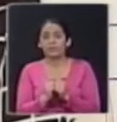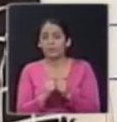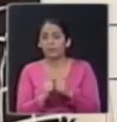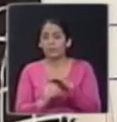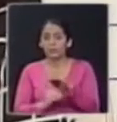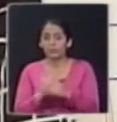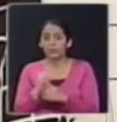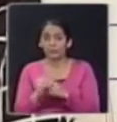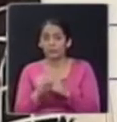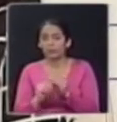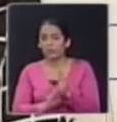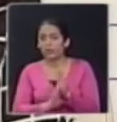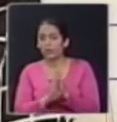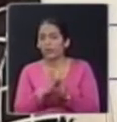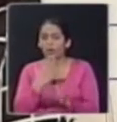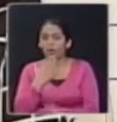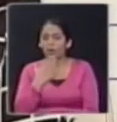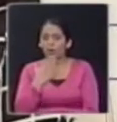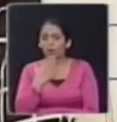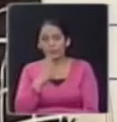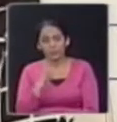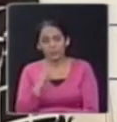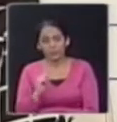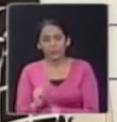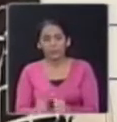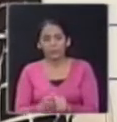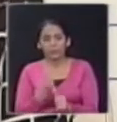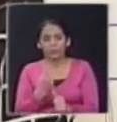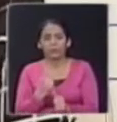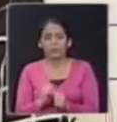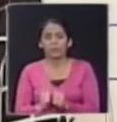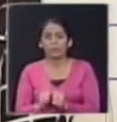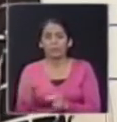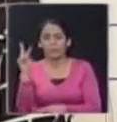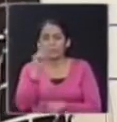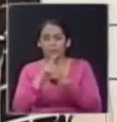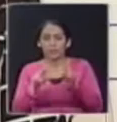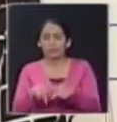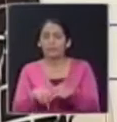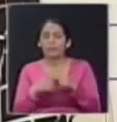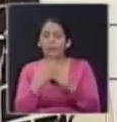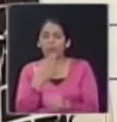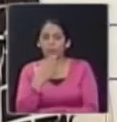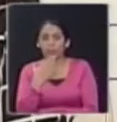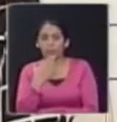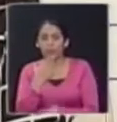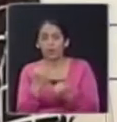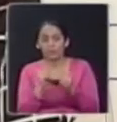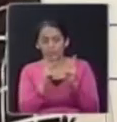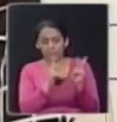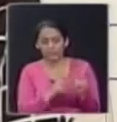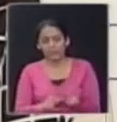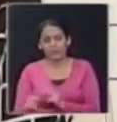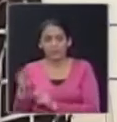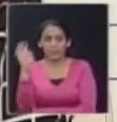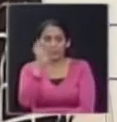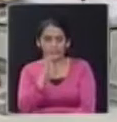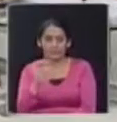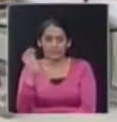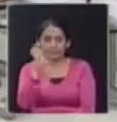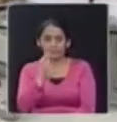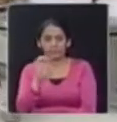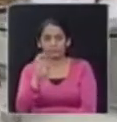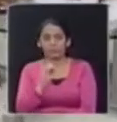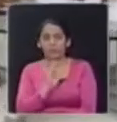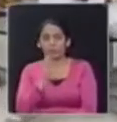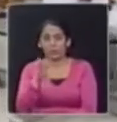haber ejecutado un levantamiento de línea base que ya fue realizado. Actualmente, para enero, estamos planificando nuestra nueva visita